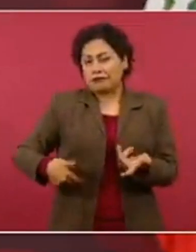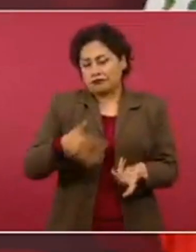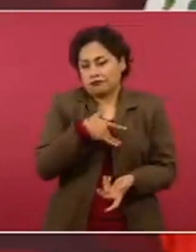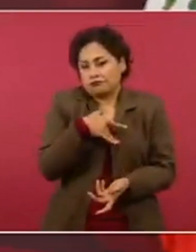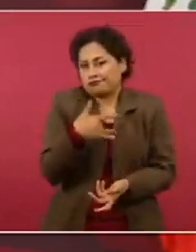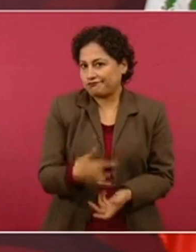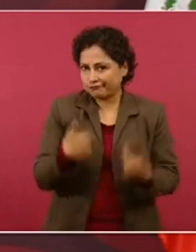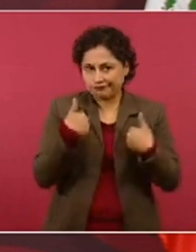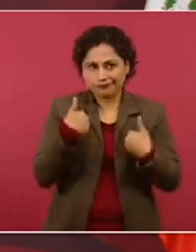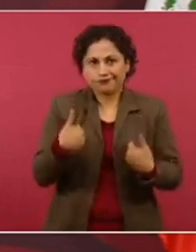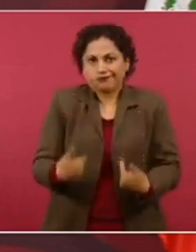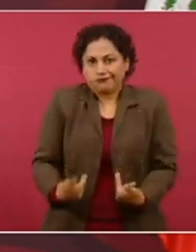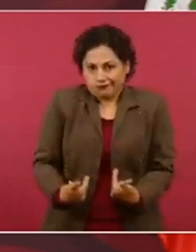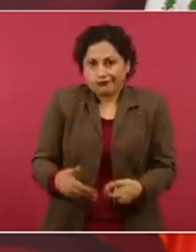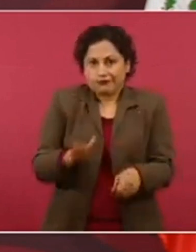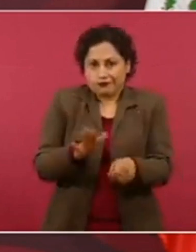Por eso lo de los sopilotes.